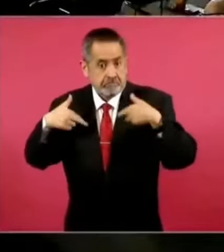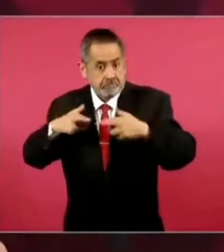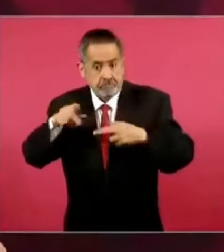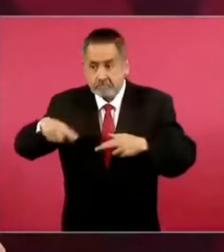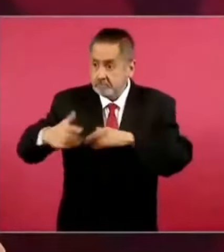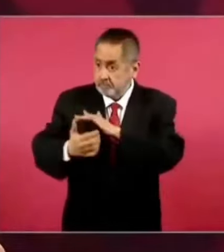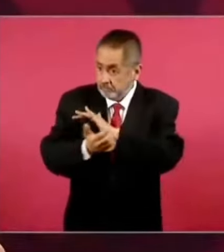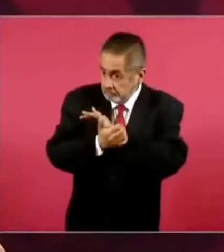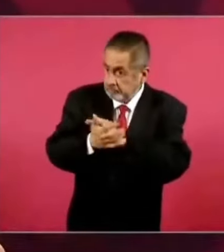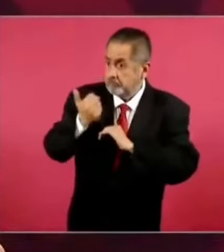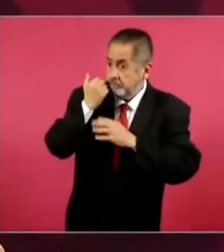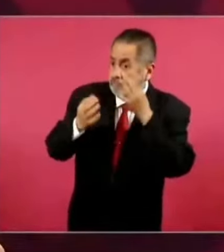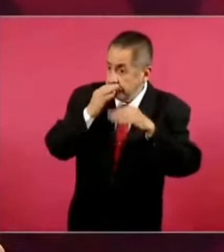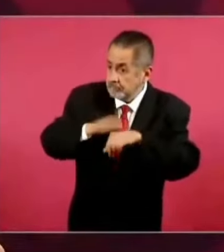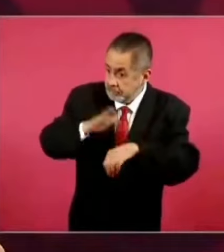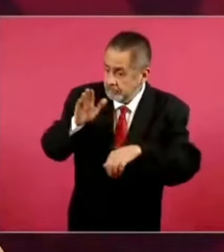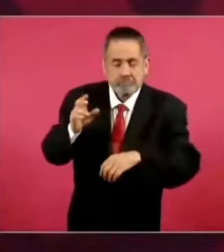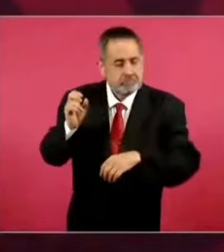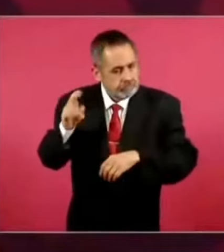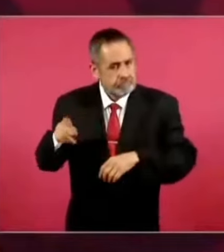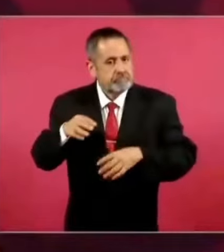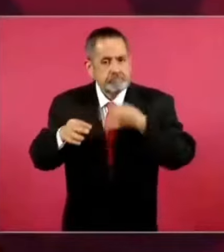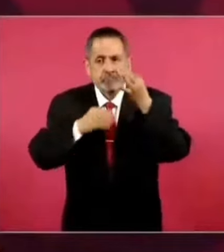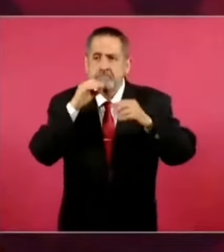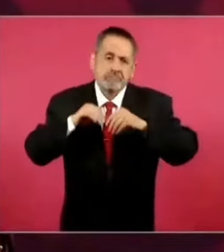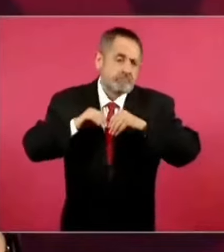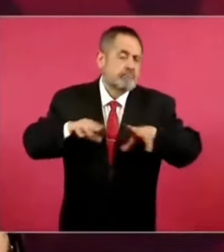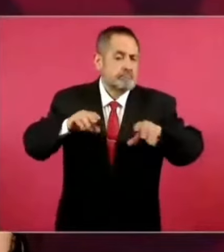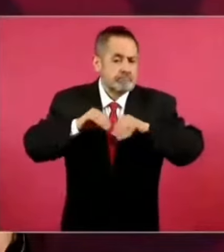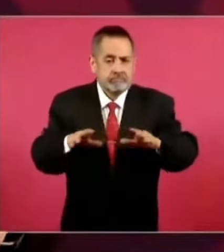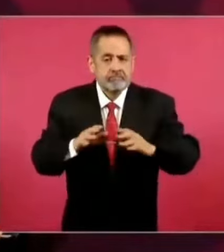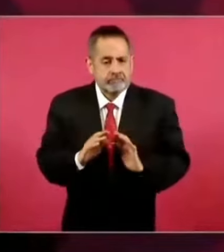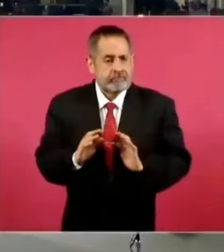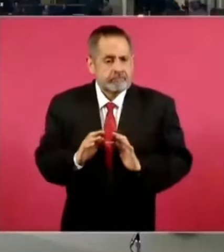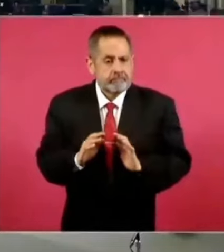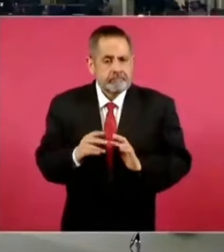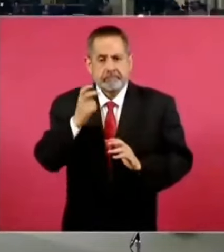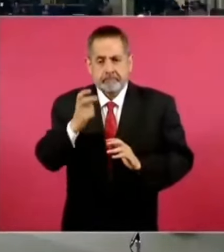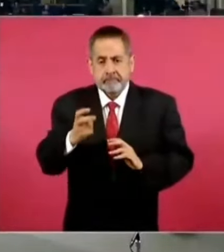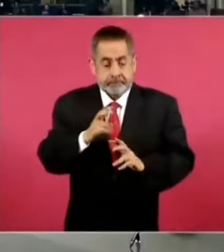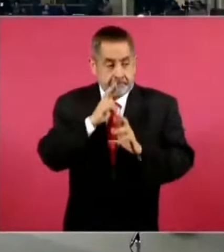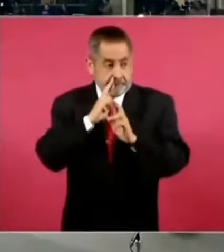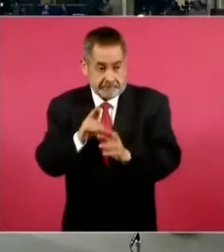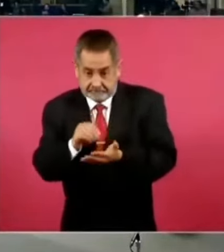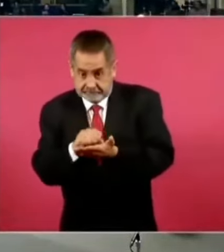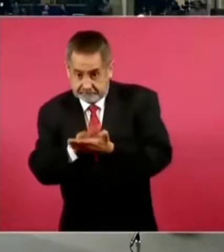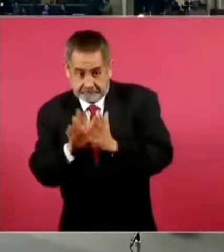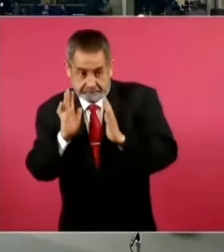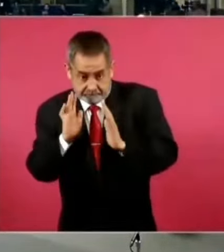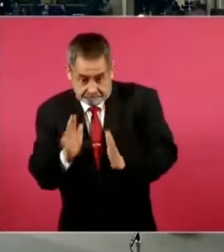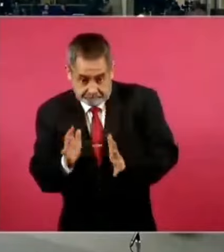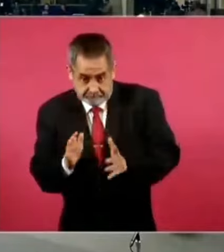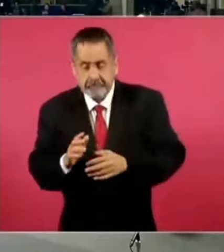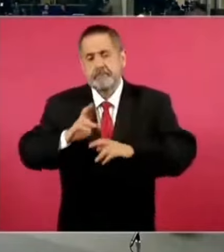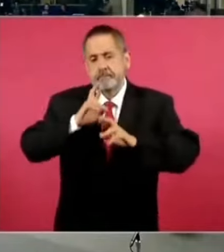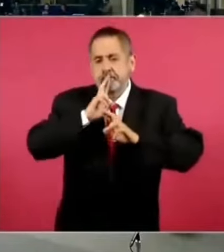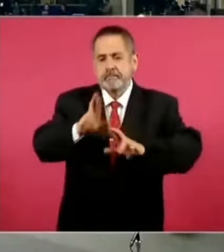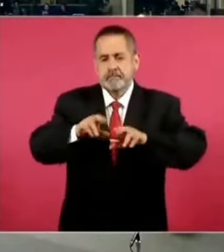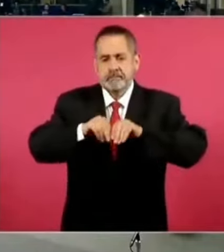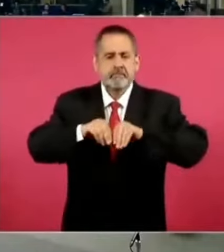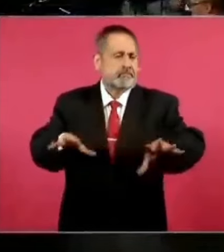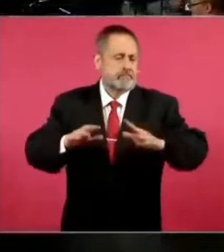maestros. Y vamos a dar a conocer cuando tengamos los resultados de la encuesta. O